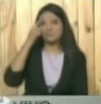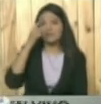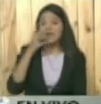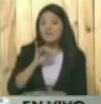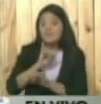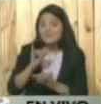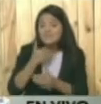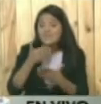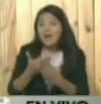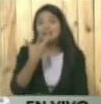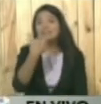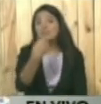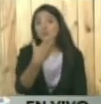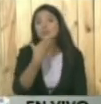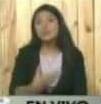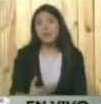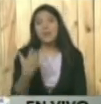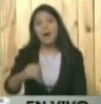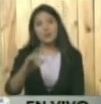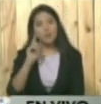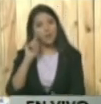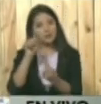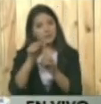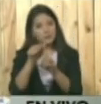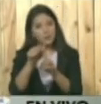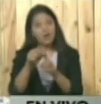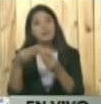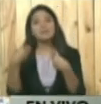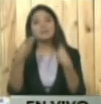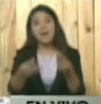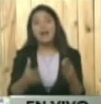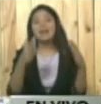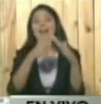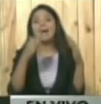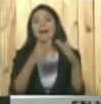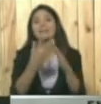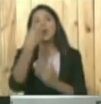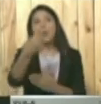31 de diciembre tenemos una meta de entregar la vivienda